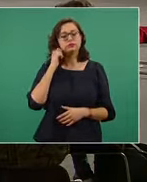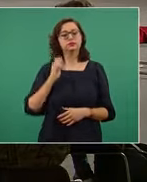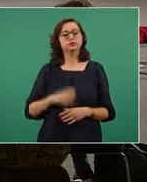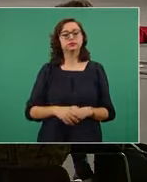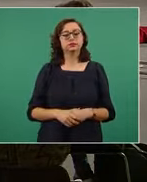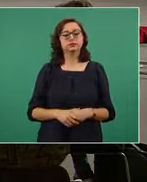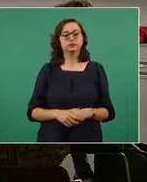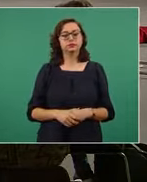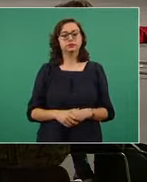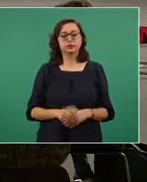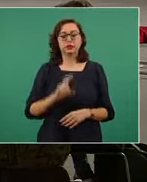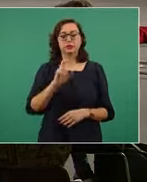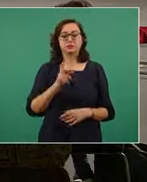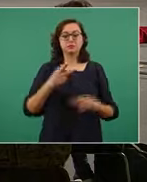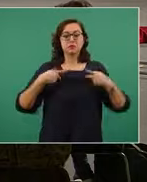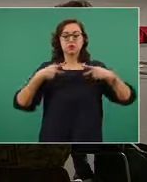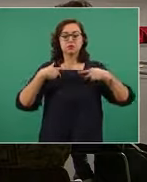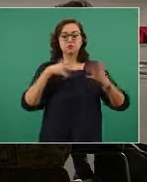39 de aprobación.